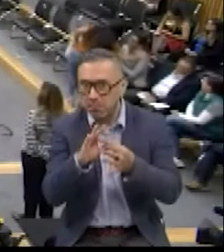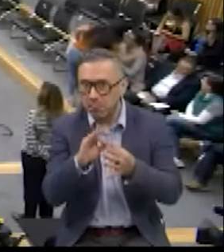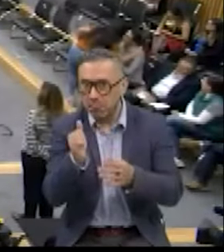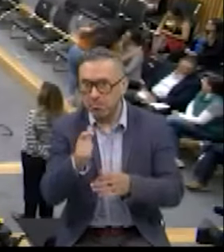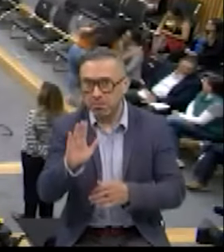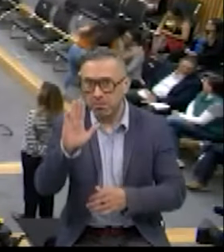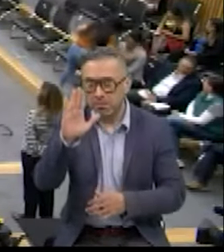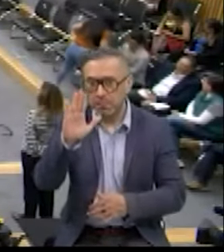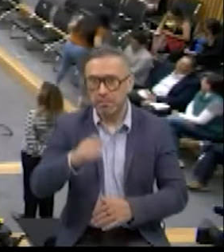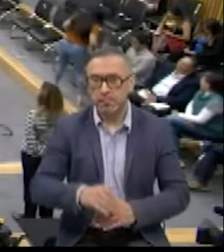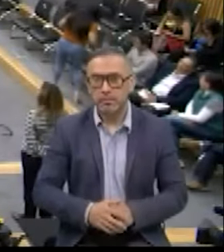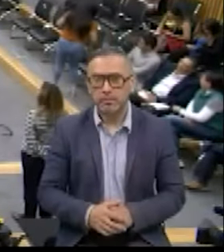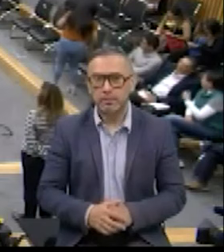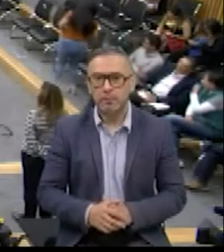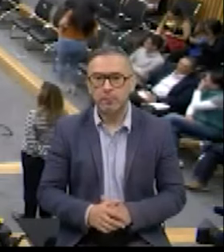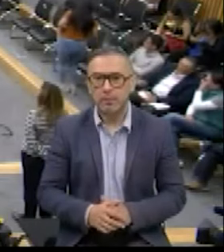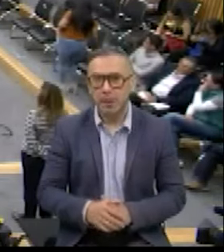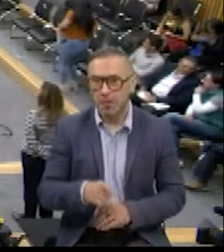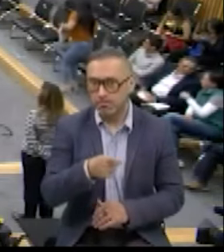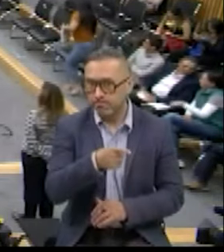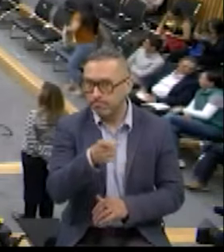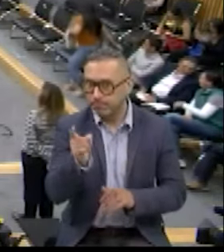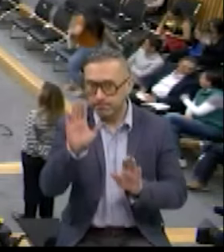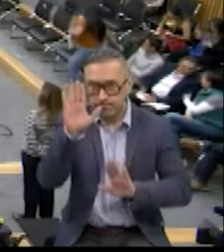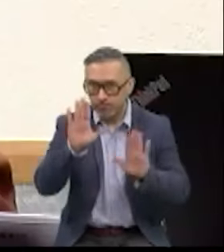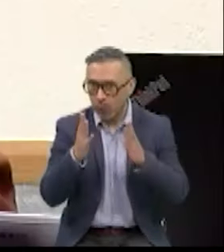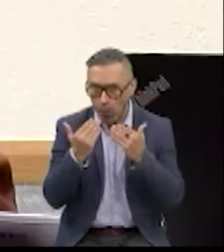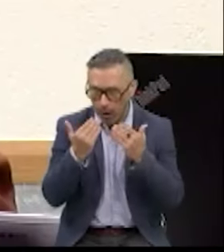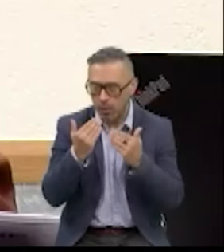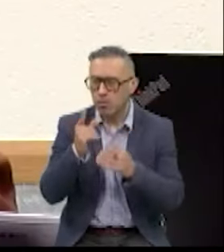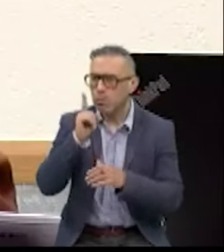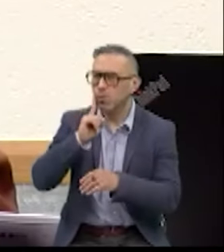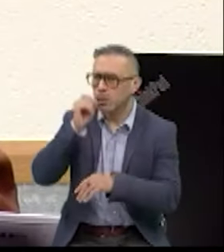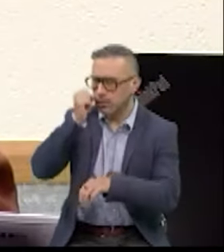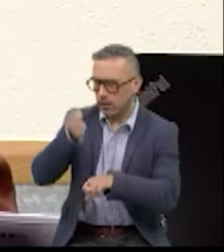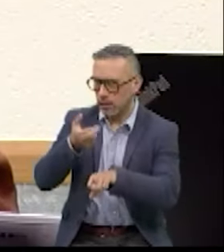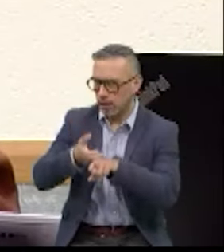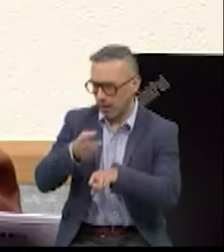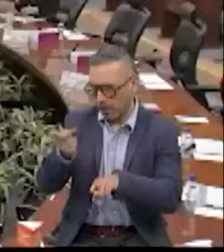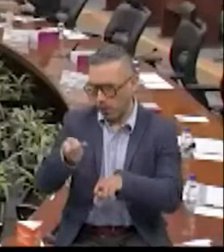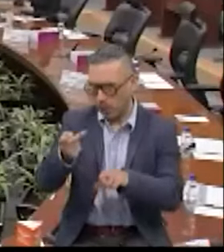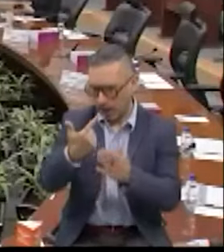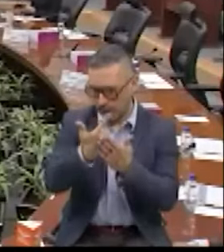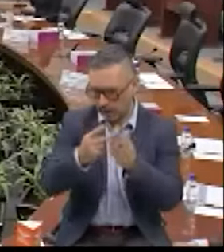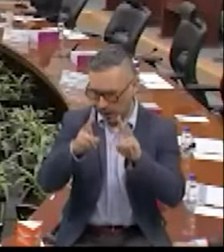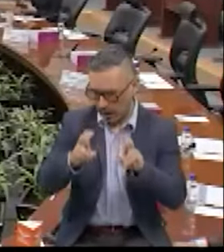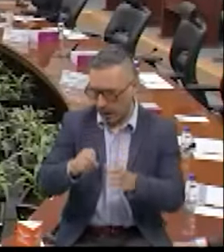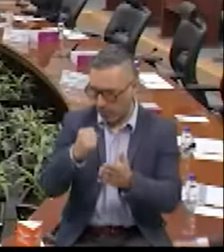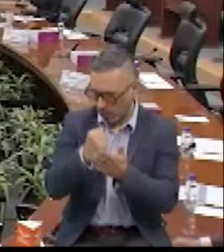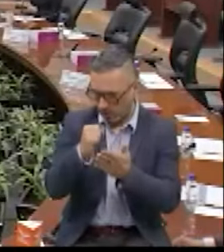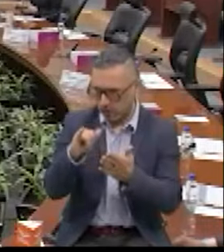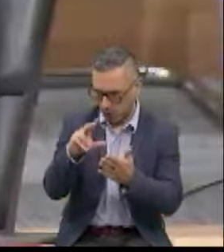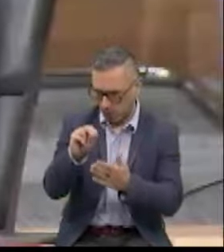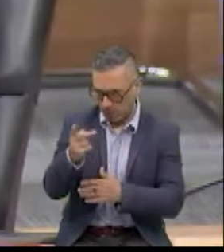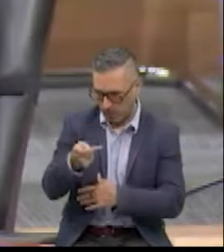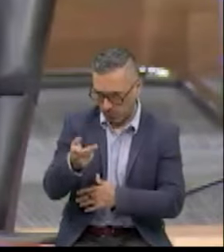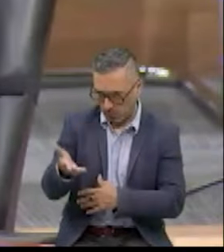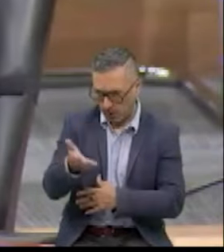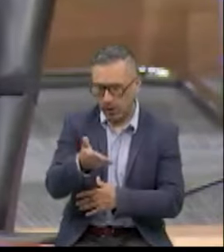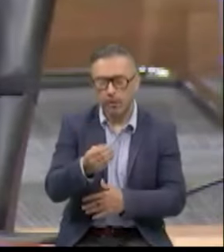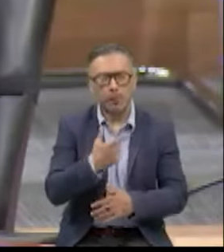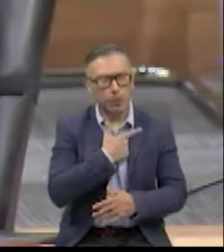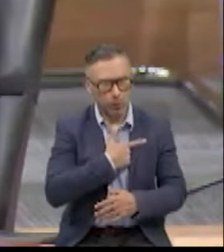decirle, señores, cálmense, tranquilícense, no puede ser. Vaya, ¿qué ejemplo está dando el INE entonces a los ciudadanos? Es una pregunta muy válida, Martín.